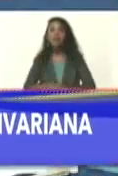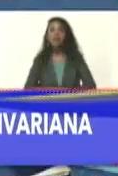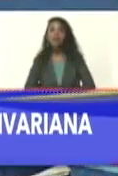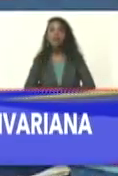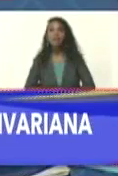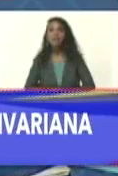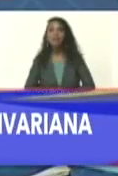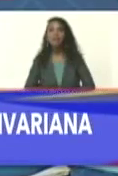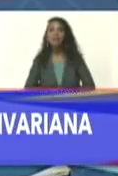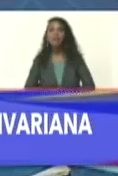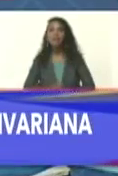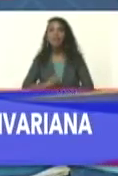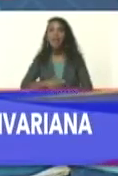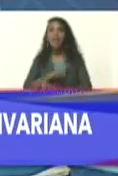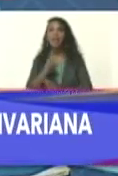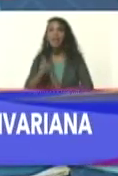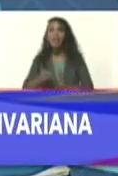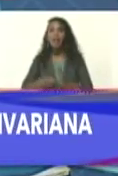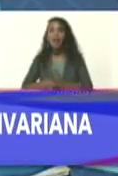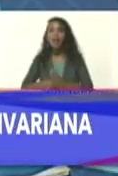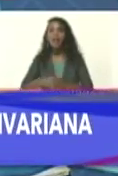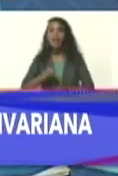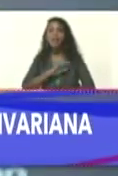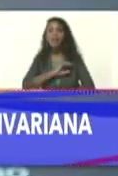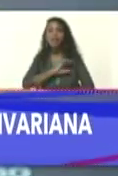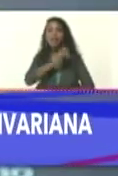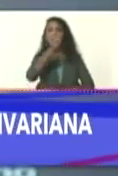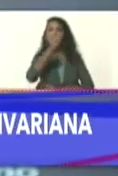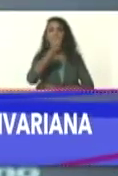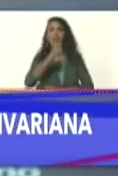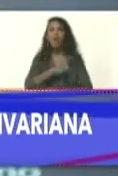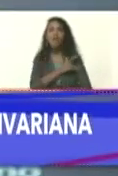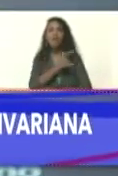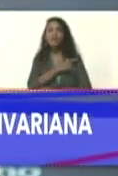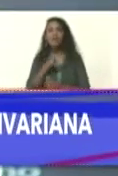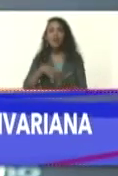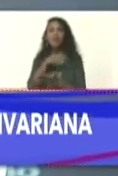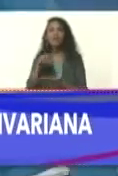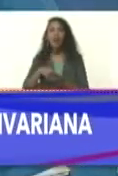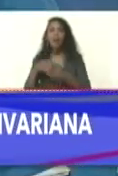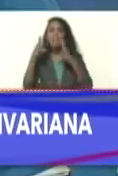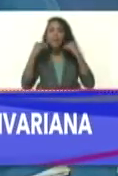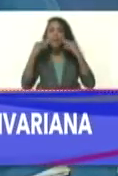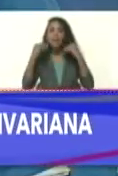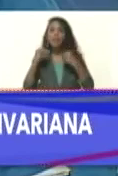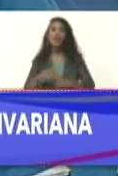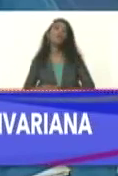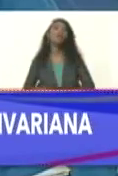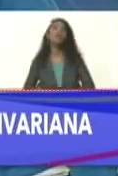General Cachopo, rector de la Universidad Nacional Experimental. General